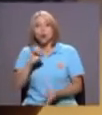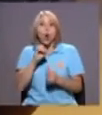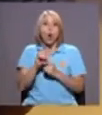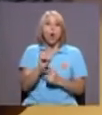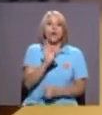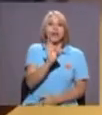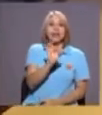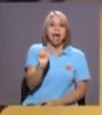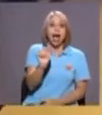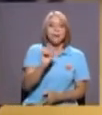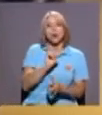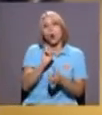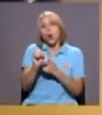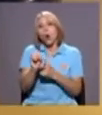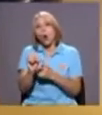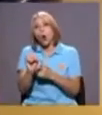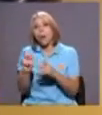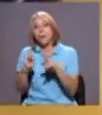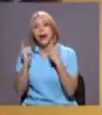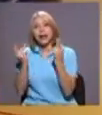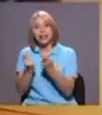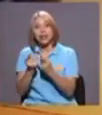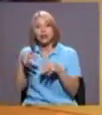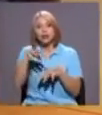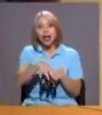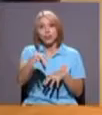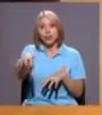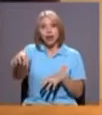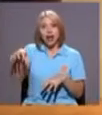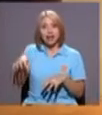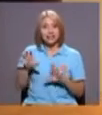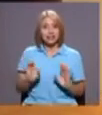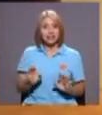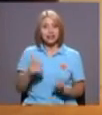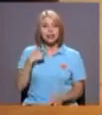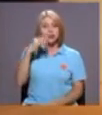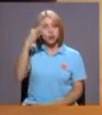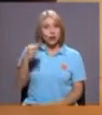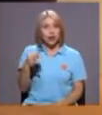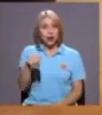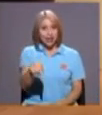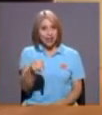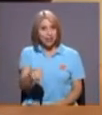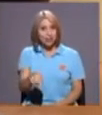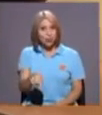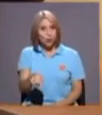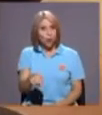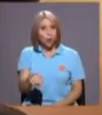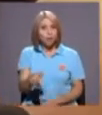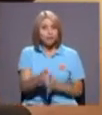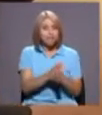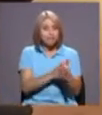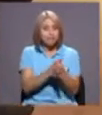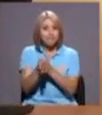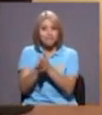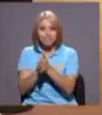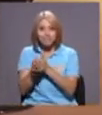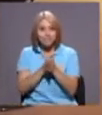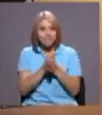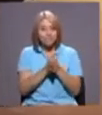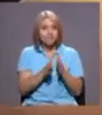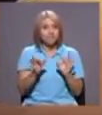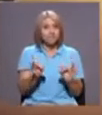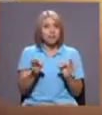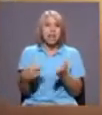viene de partidos cantonales, y yo creo que eso más bien enriquece